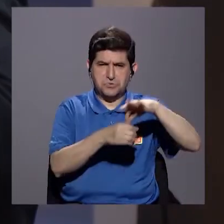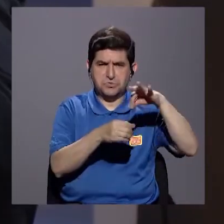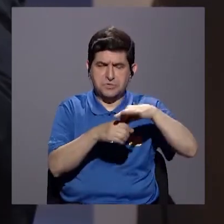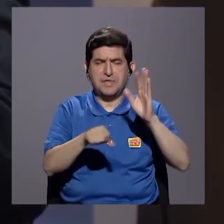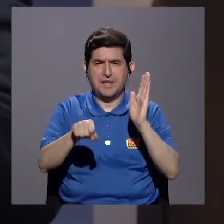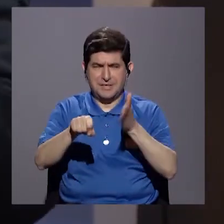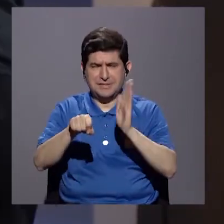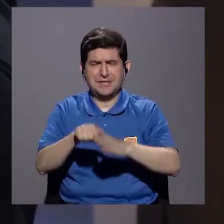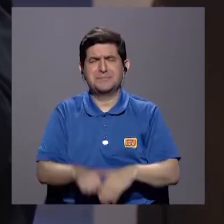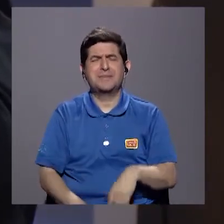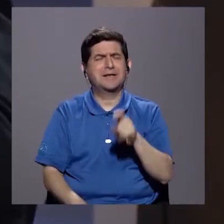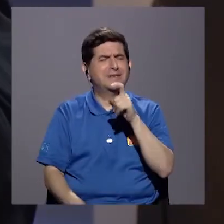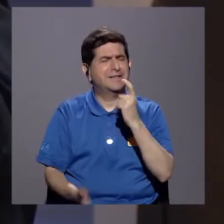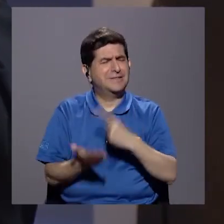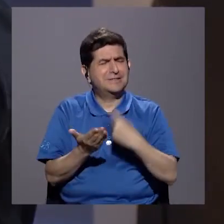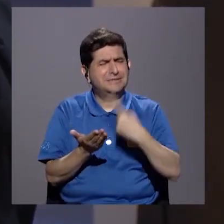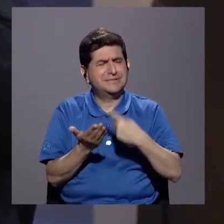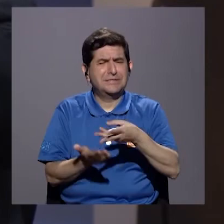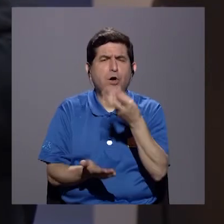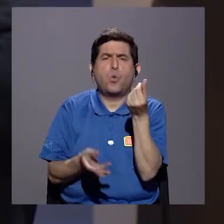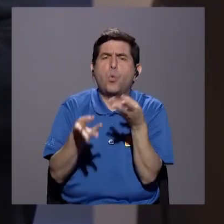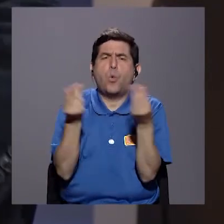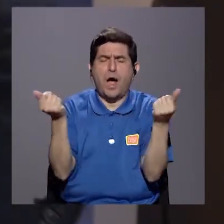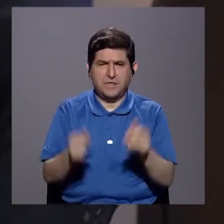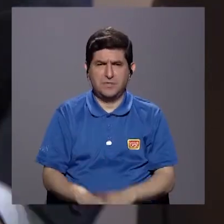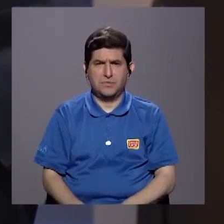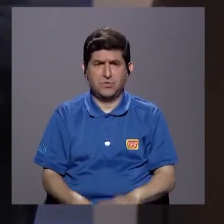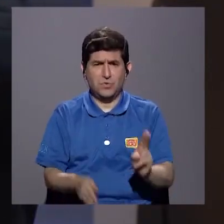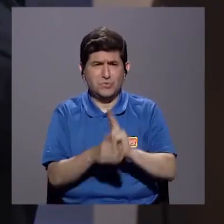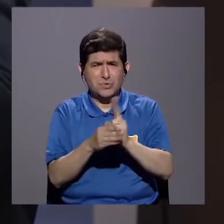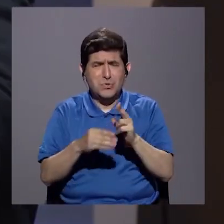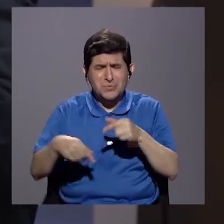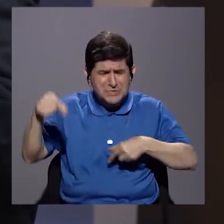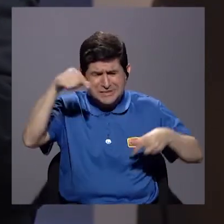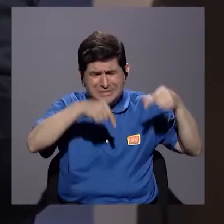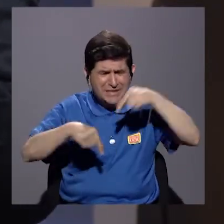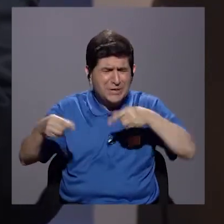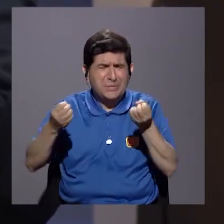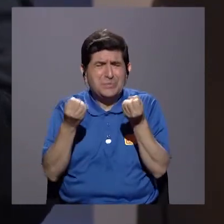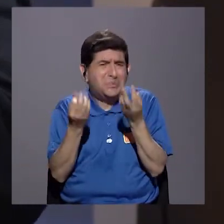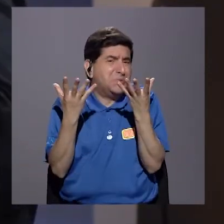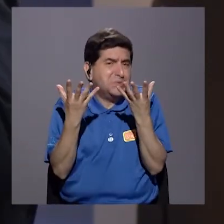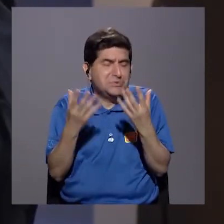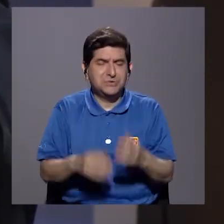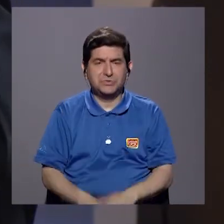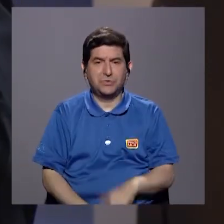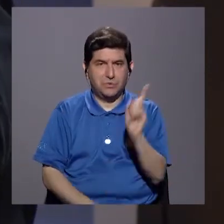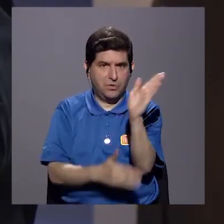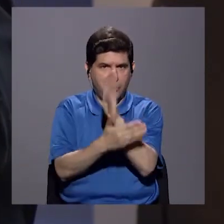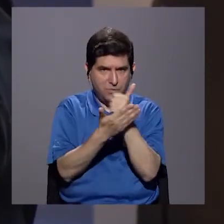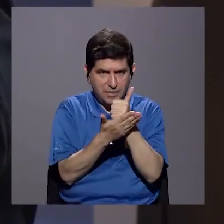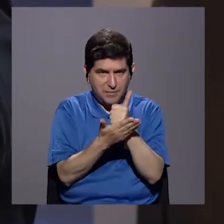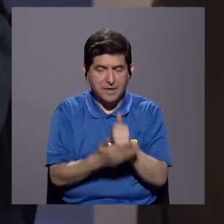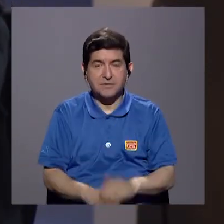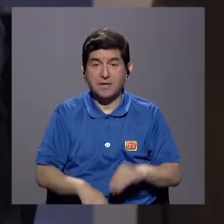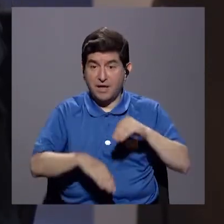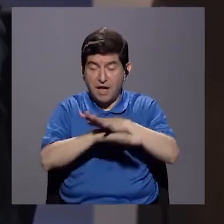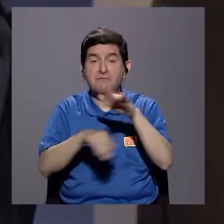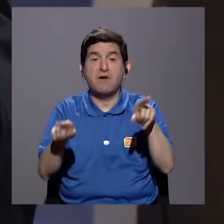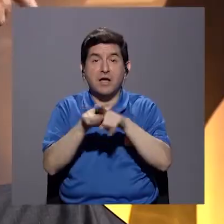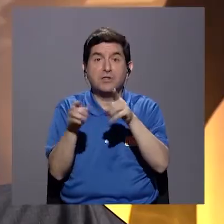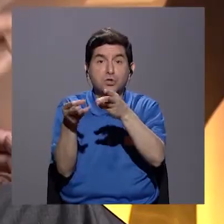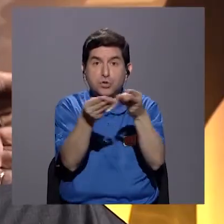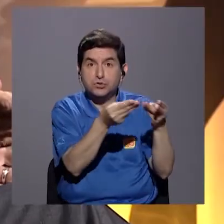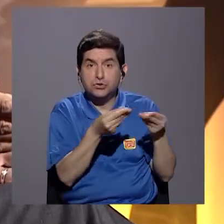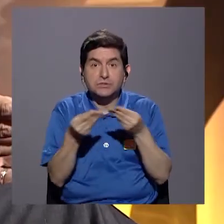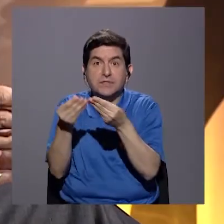en piña, por ejemplo, que hay una gran discusión sobre cuánto se está produciendo y si se usa mucho agroquímicos o no. Bueno, por un lado, sí, los efectos